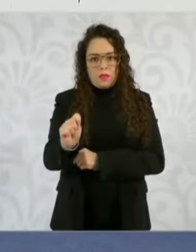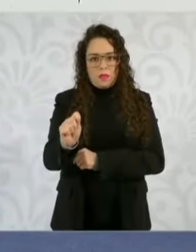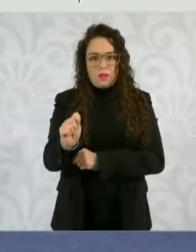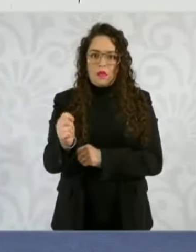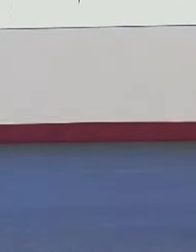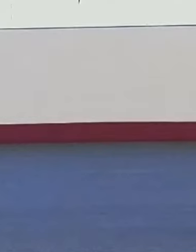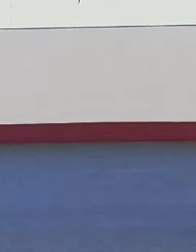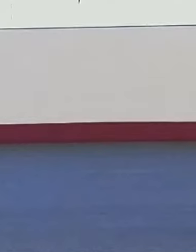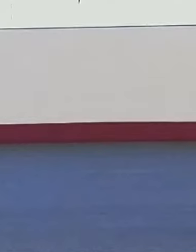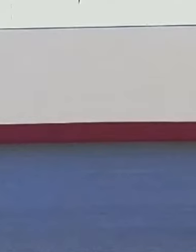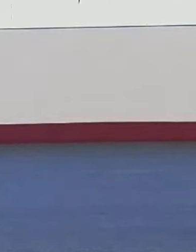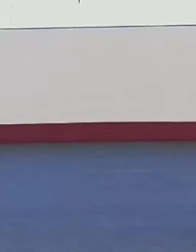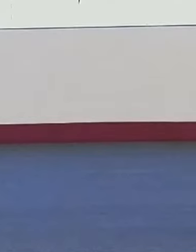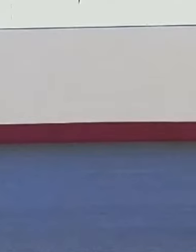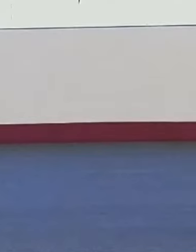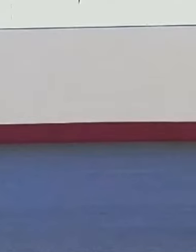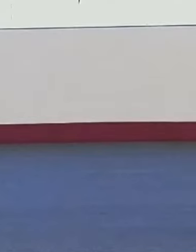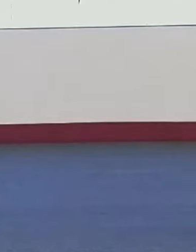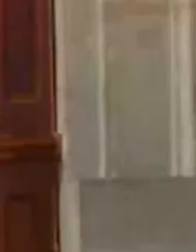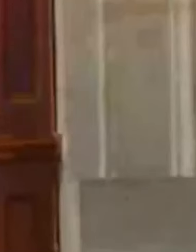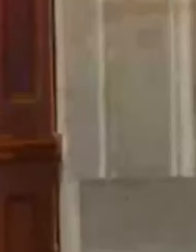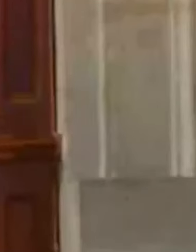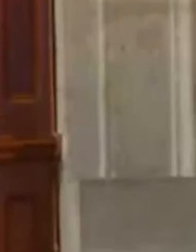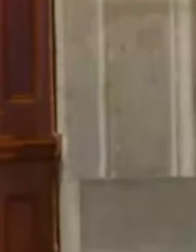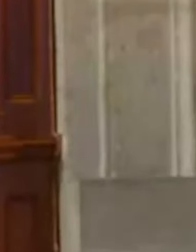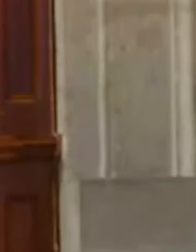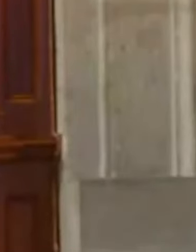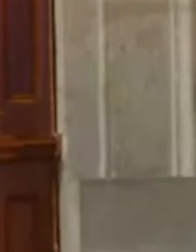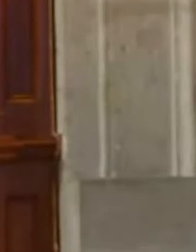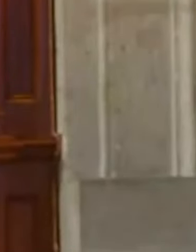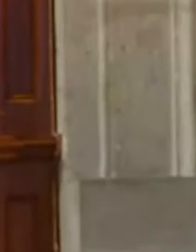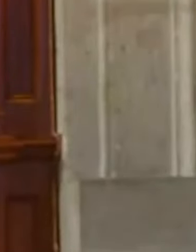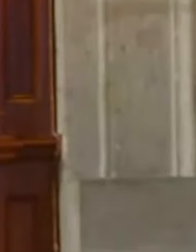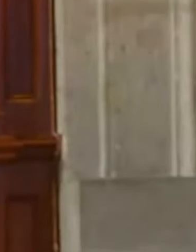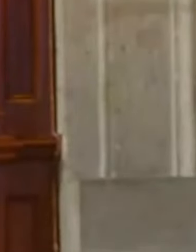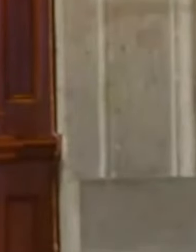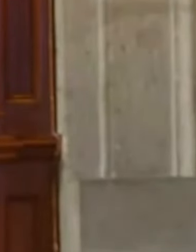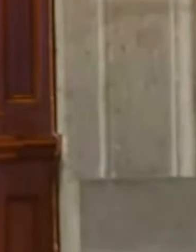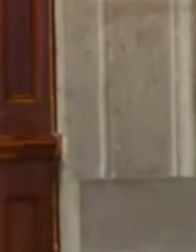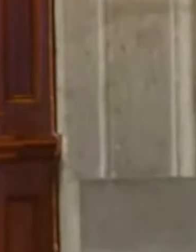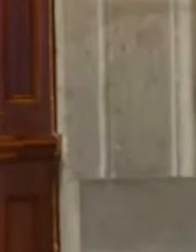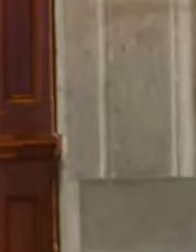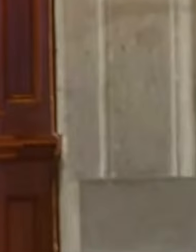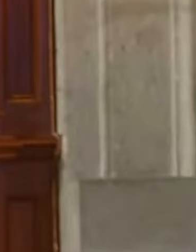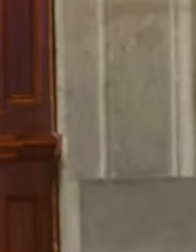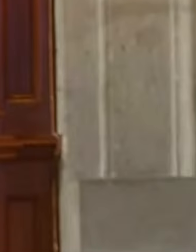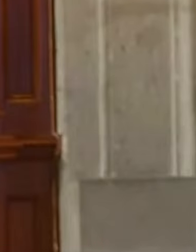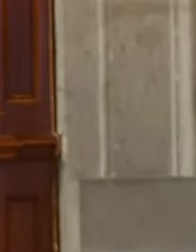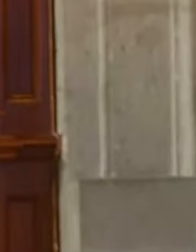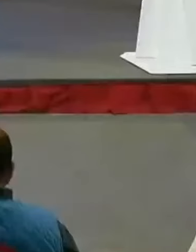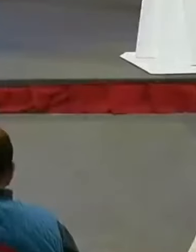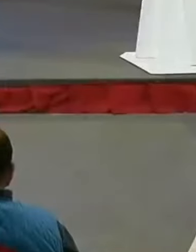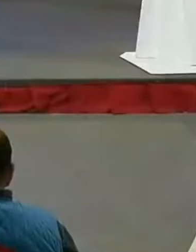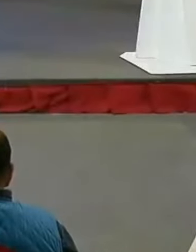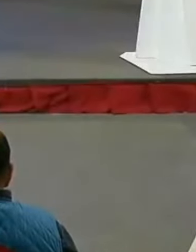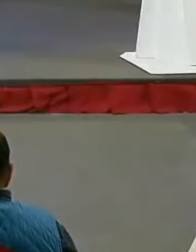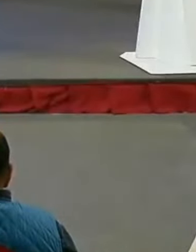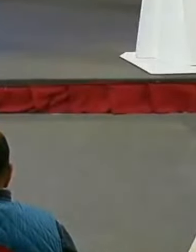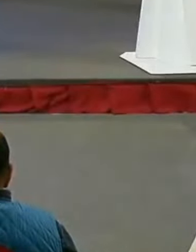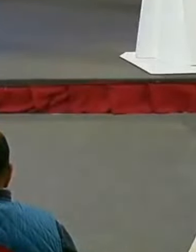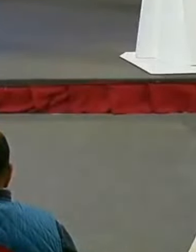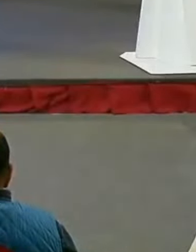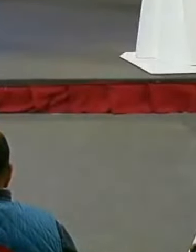O sea, ¿cómo es posible que al frente de una guerra declarada, primero, ¿cómo declara una guerra en su